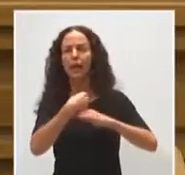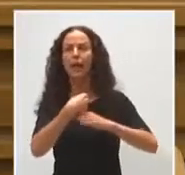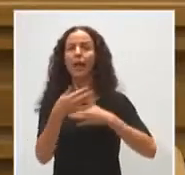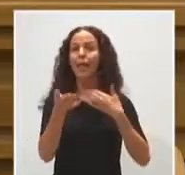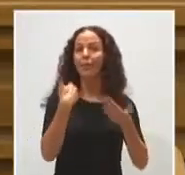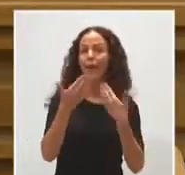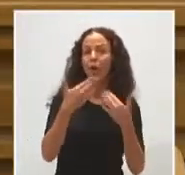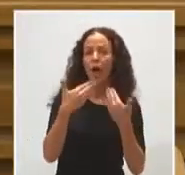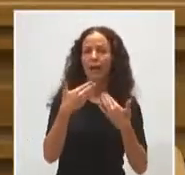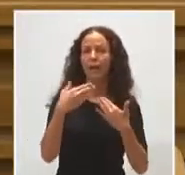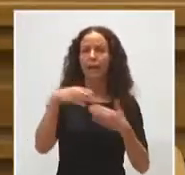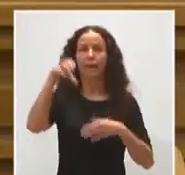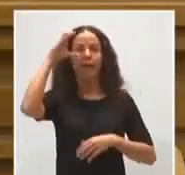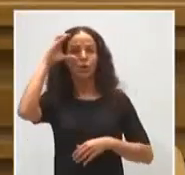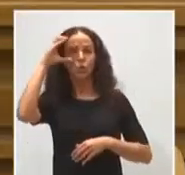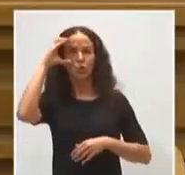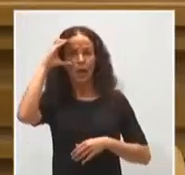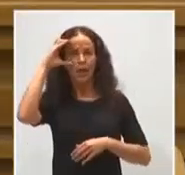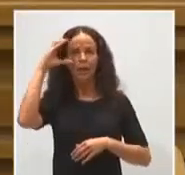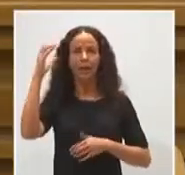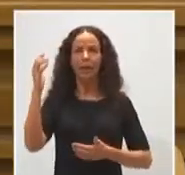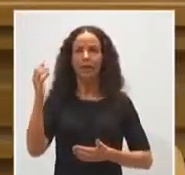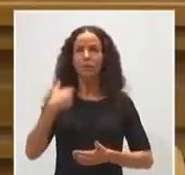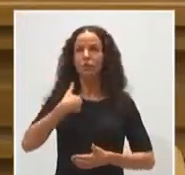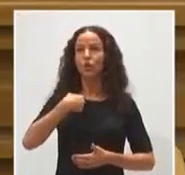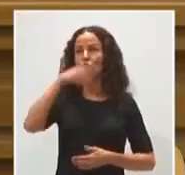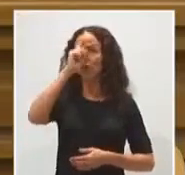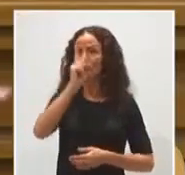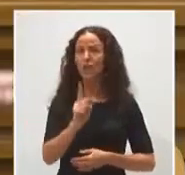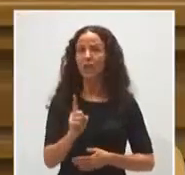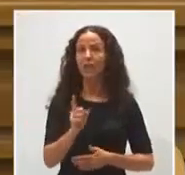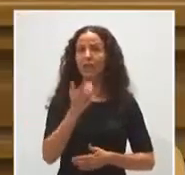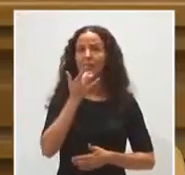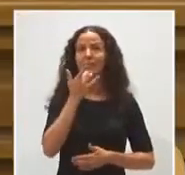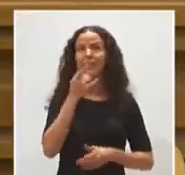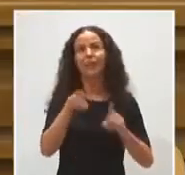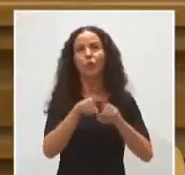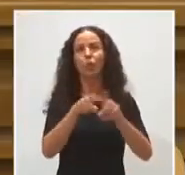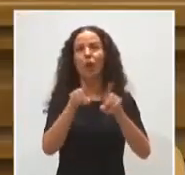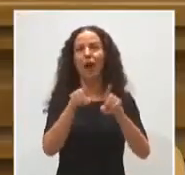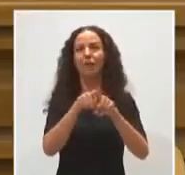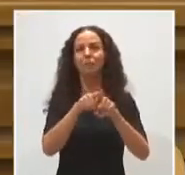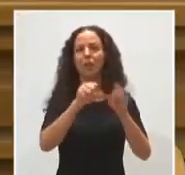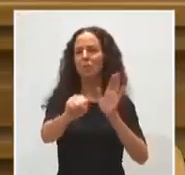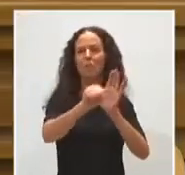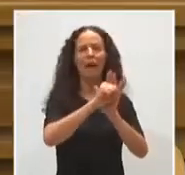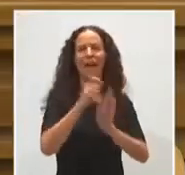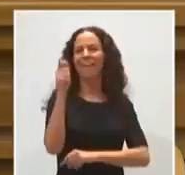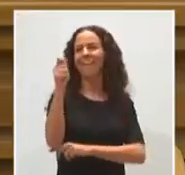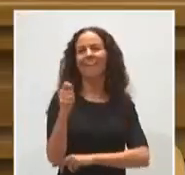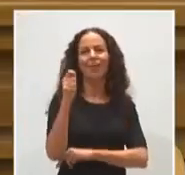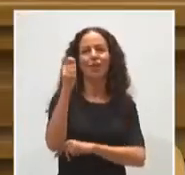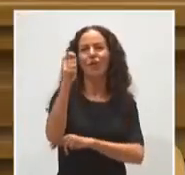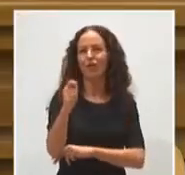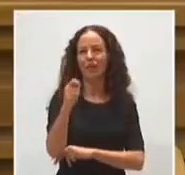a escuchar al otro no sé si es la esencia del quijote probablemente que no se podría haber escrito en cosa distinta